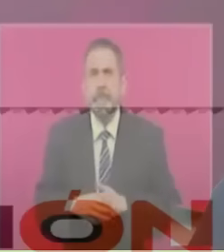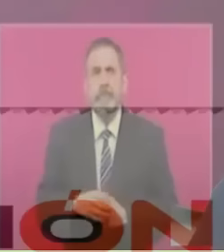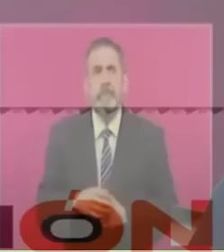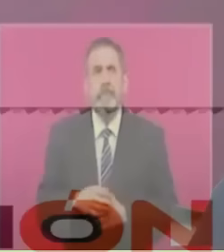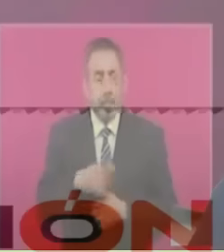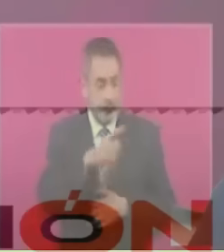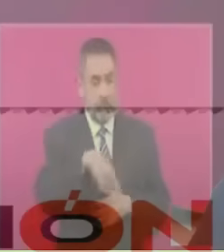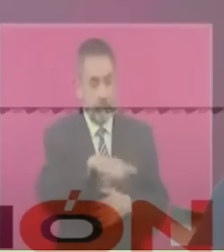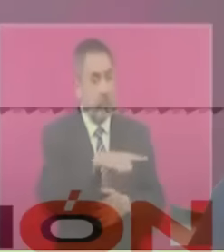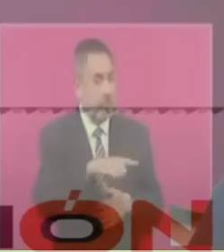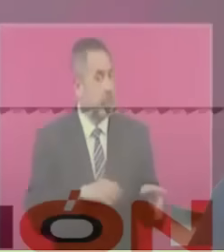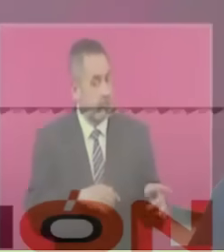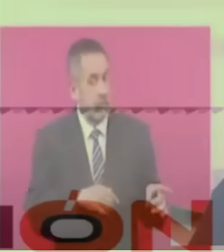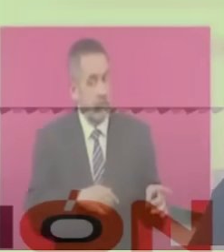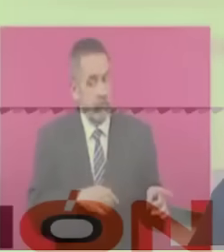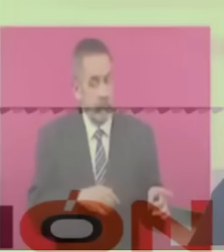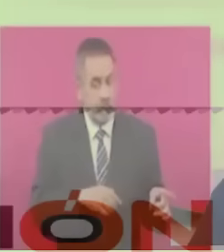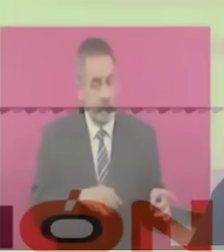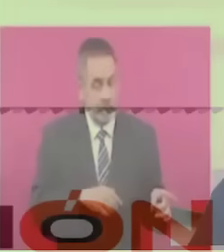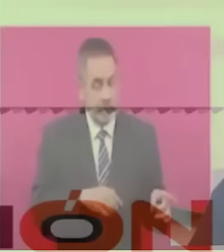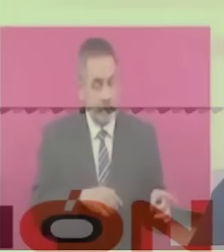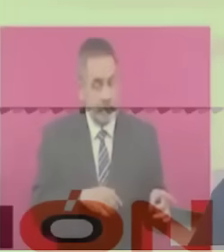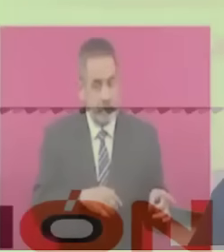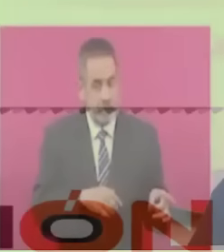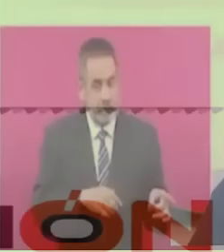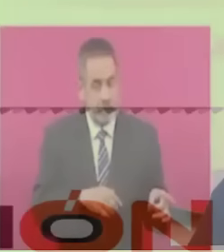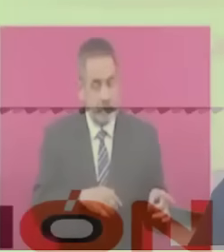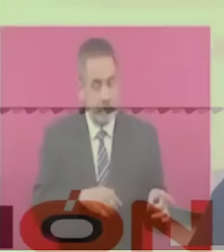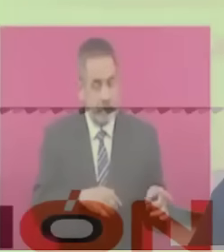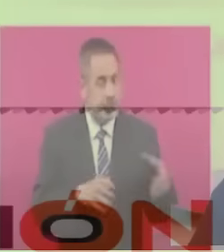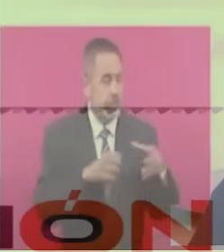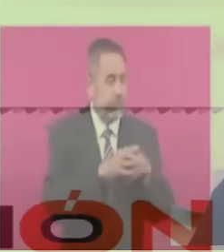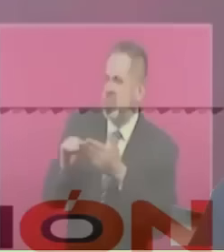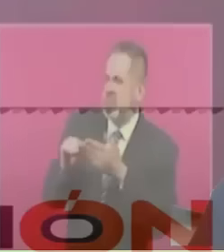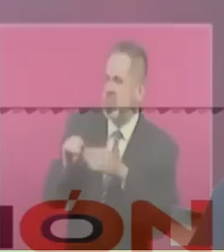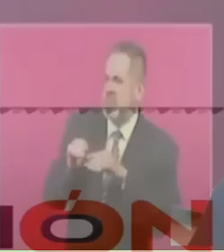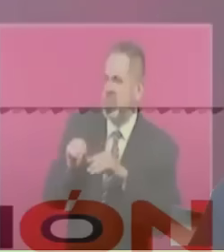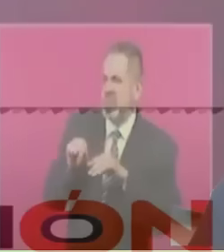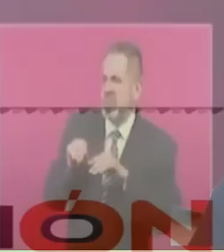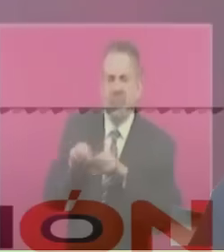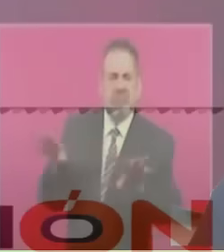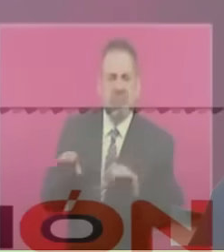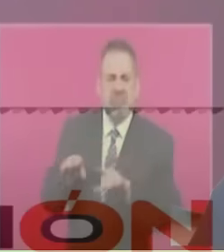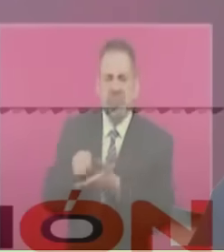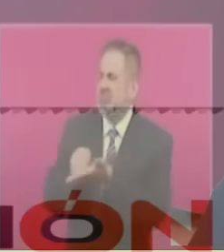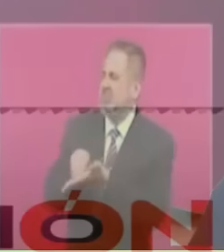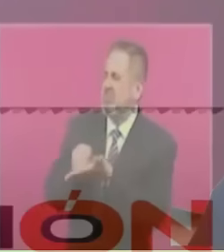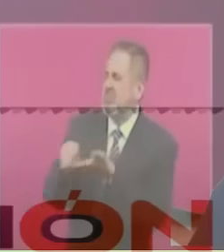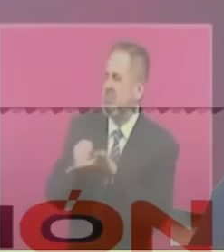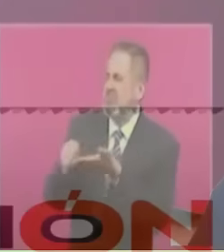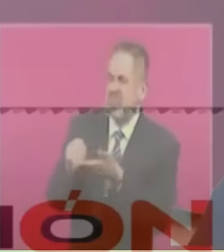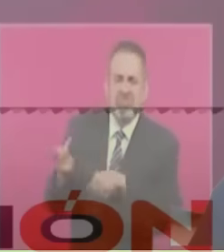de odio por el presidente de la República, que rebasa lo razonable.